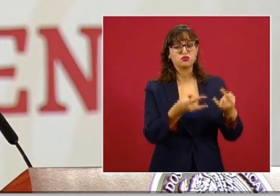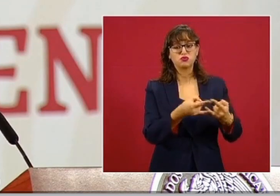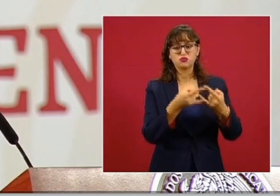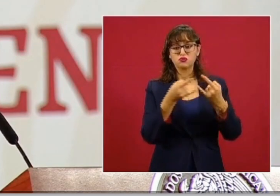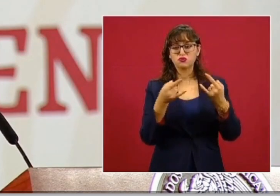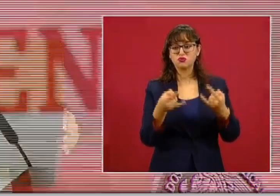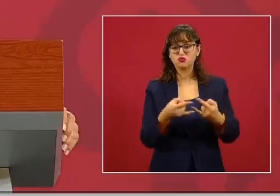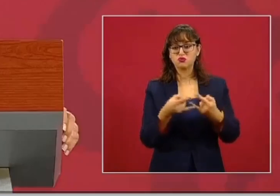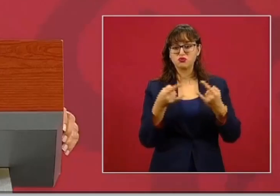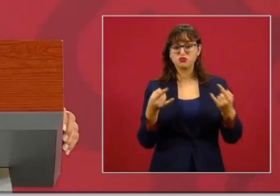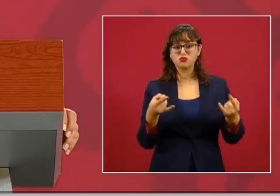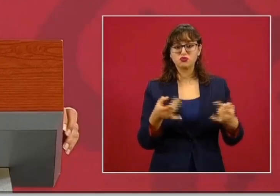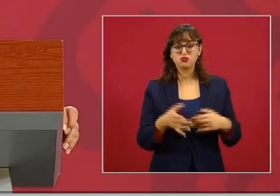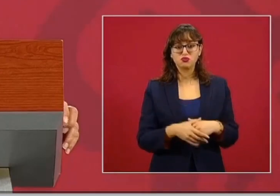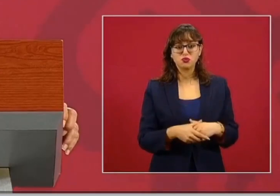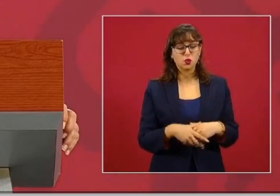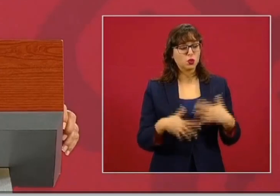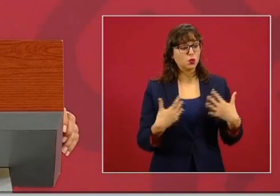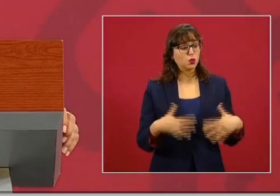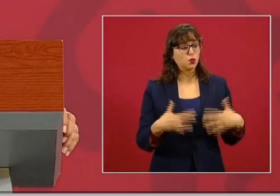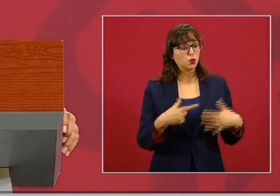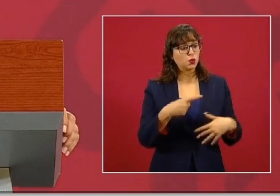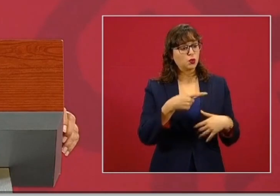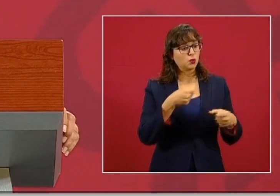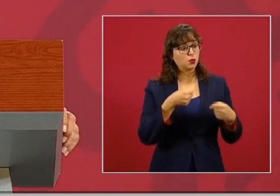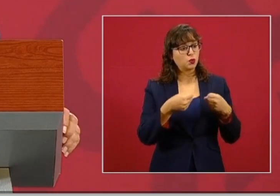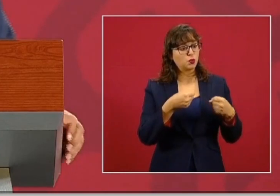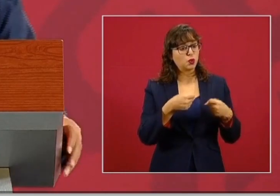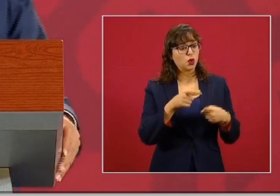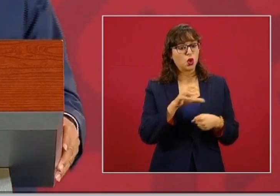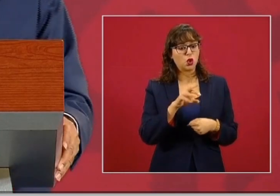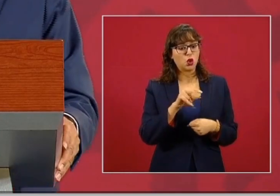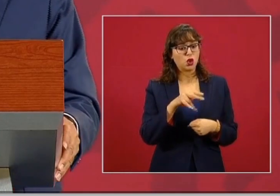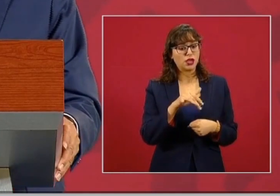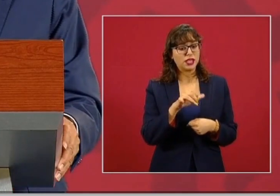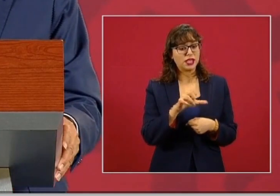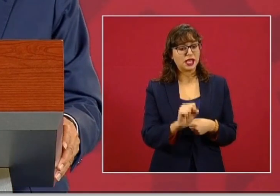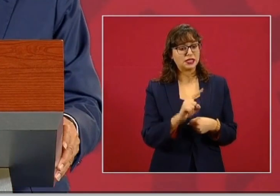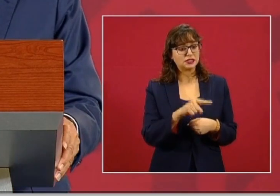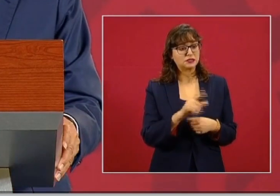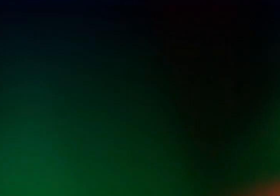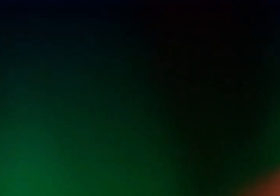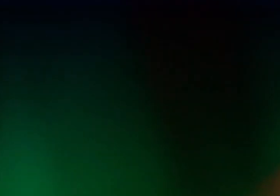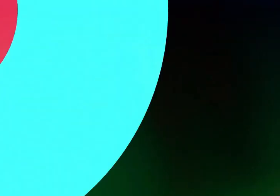a la quina en la época de Carlos Salinas,